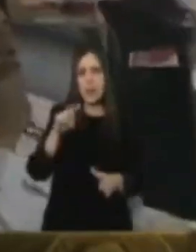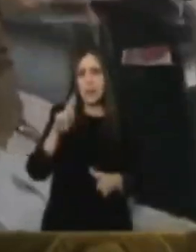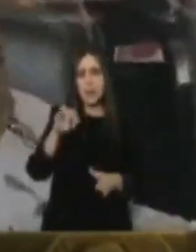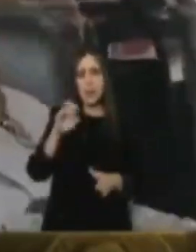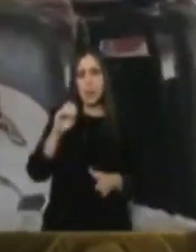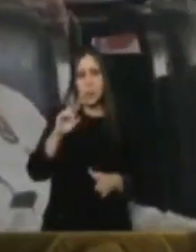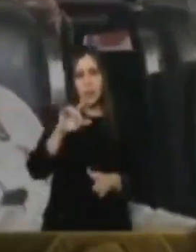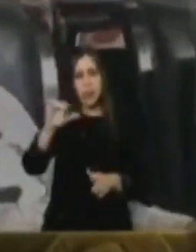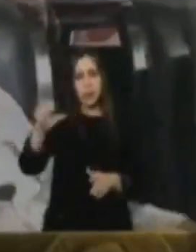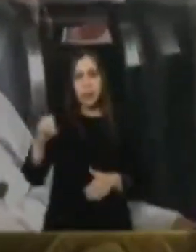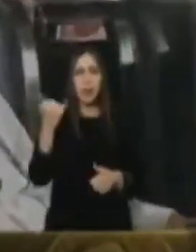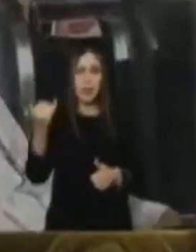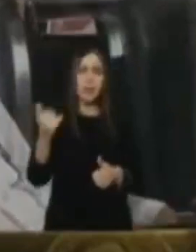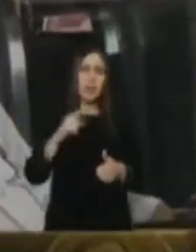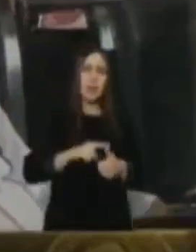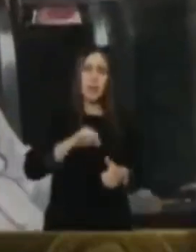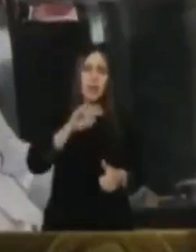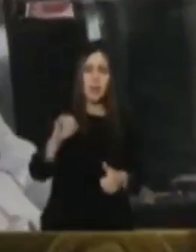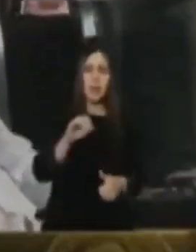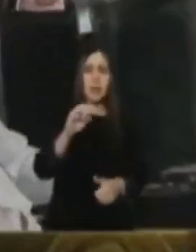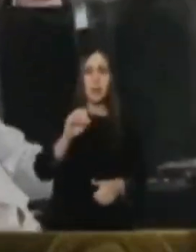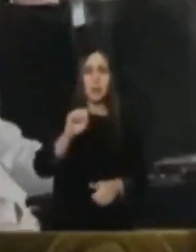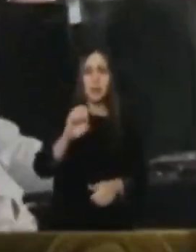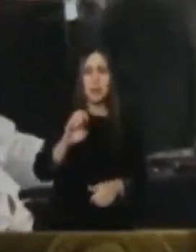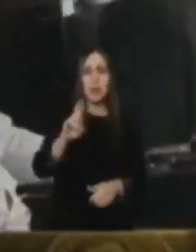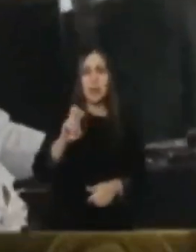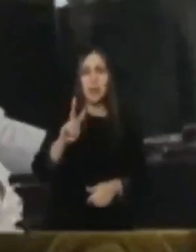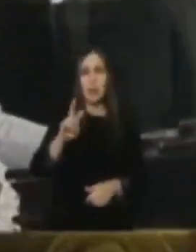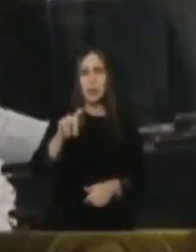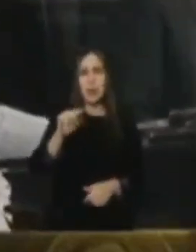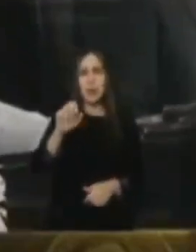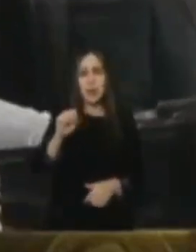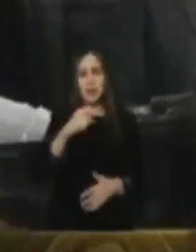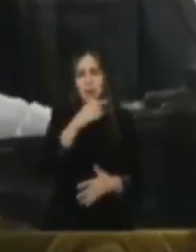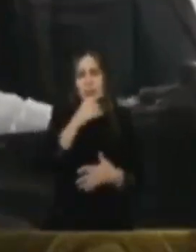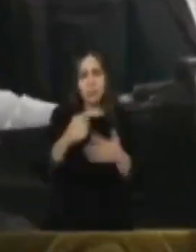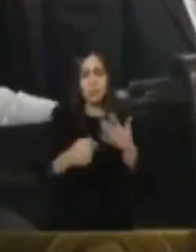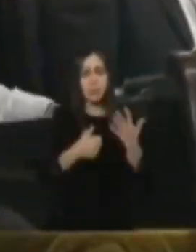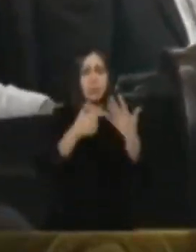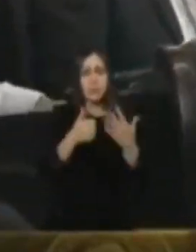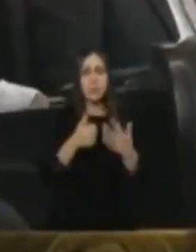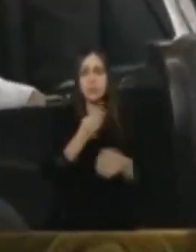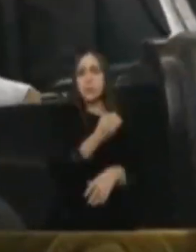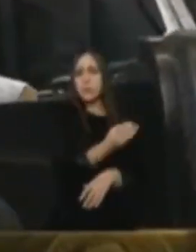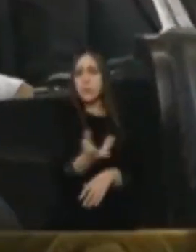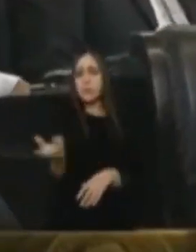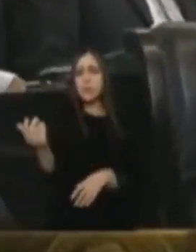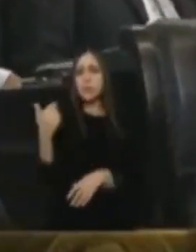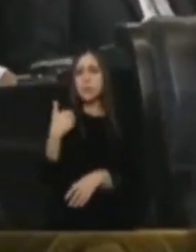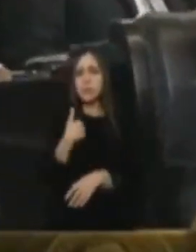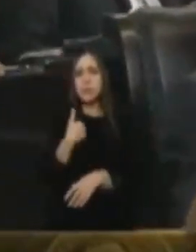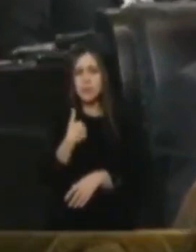José Revueltas. Me acompañan y son una guía en el camino.